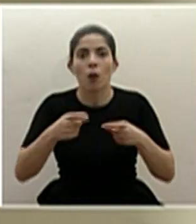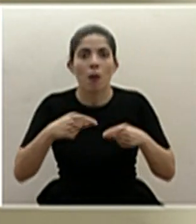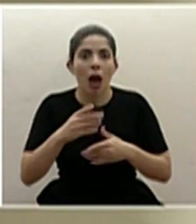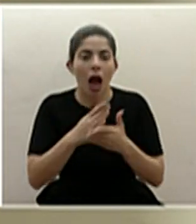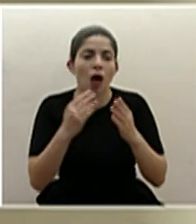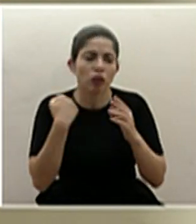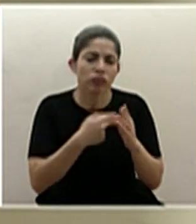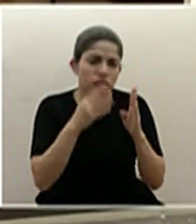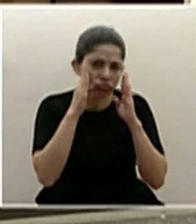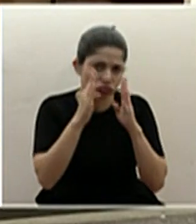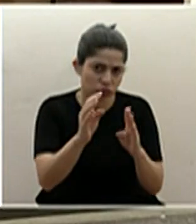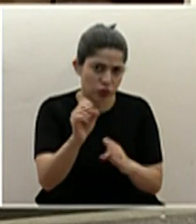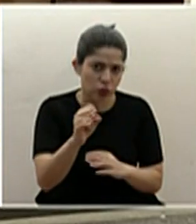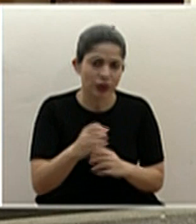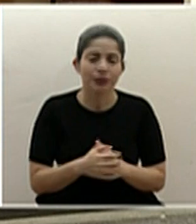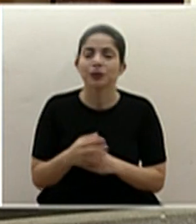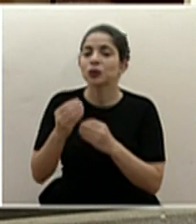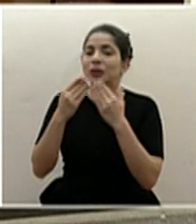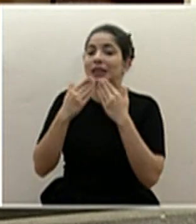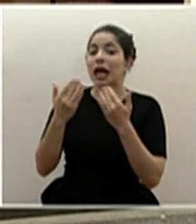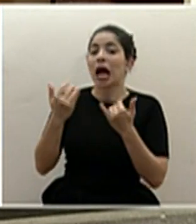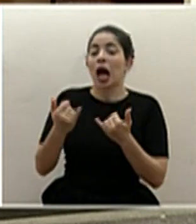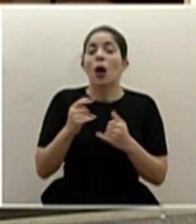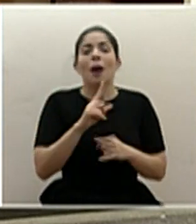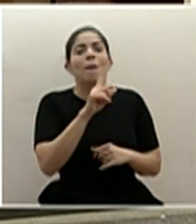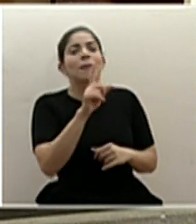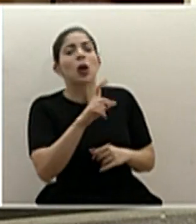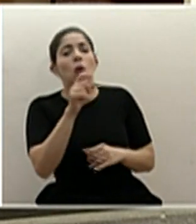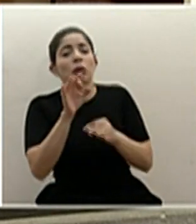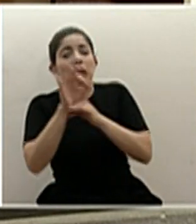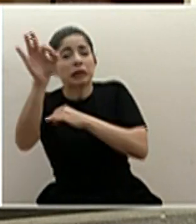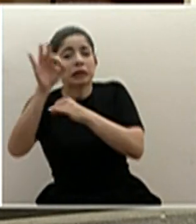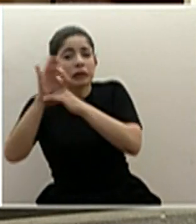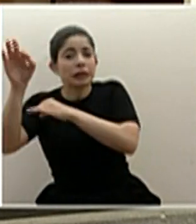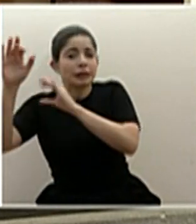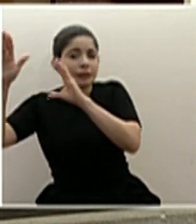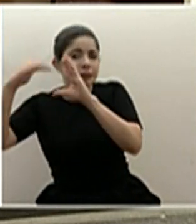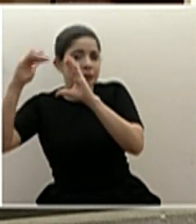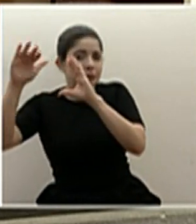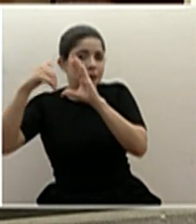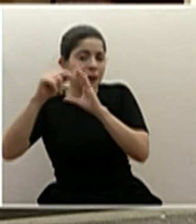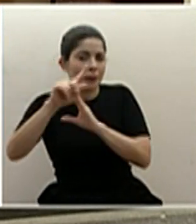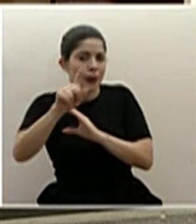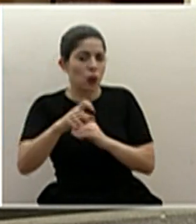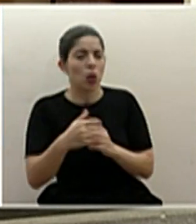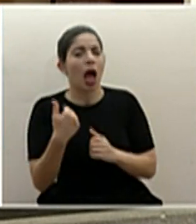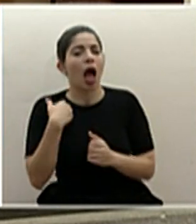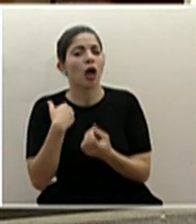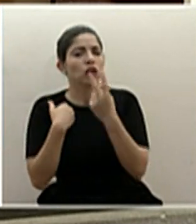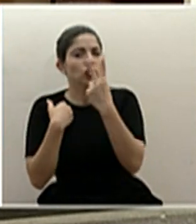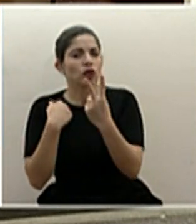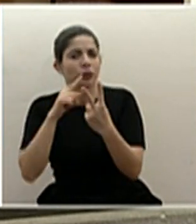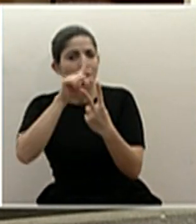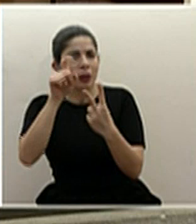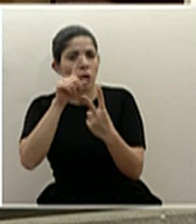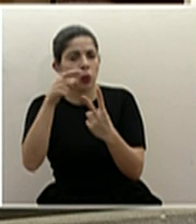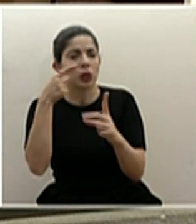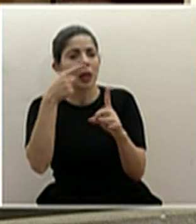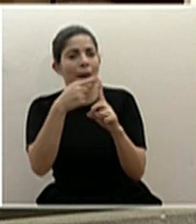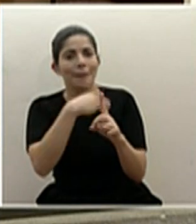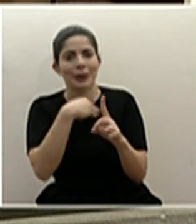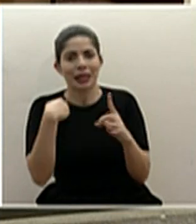cosa. Continuamos con las Muchas gracias. consultas de los medios regionales que nos envían vía remota. Tenemos 2 consultas para el ministro de